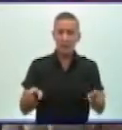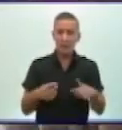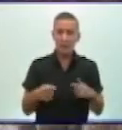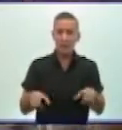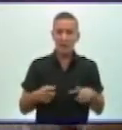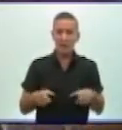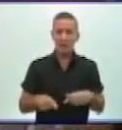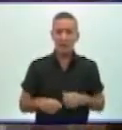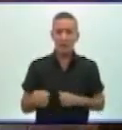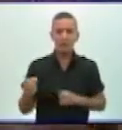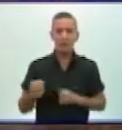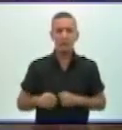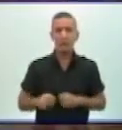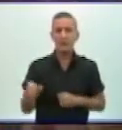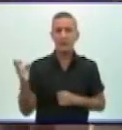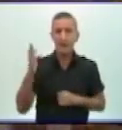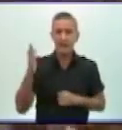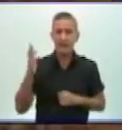DJ famoso.